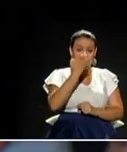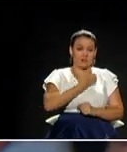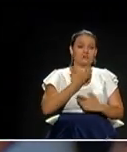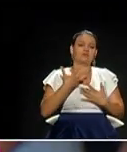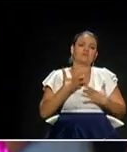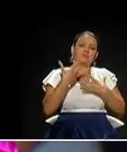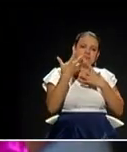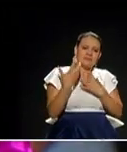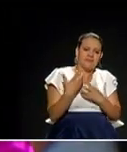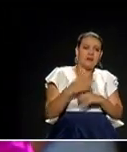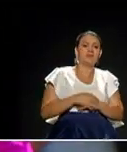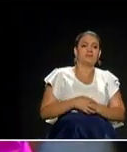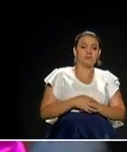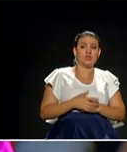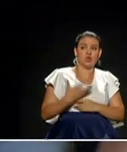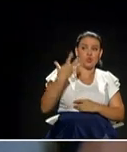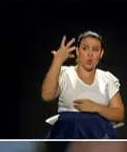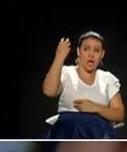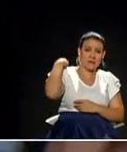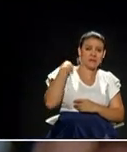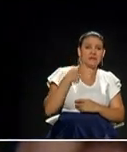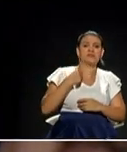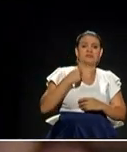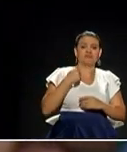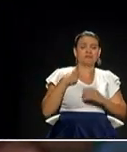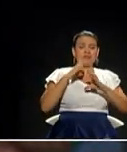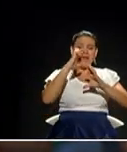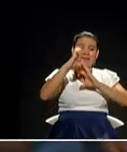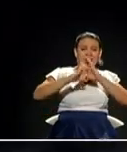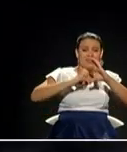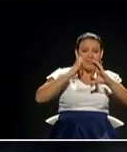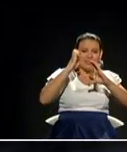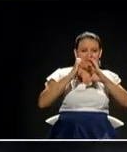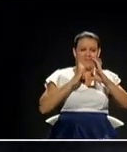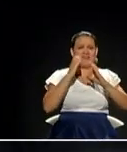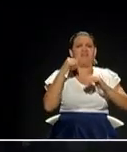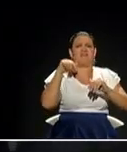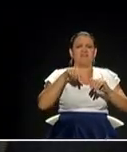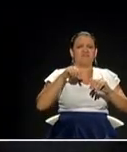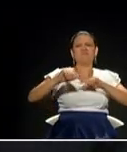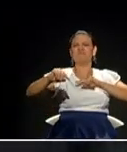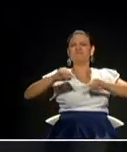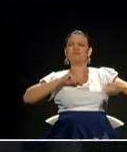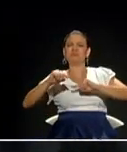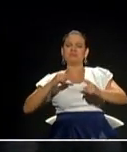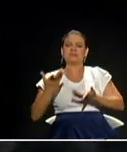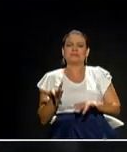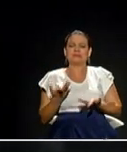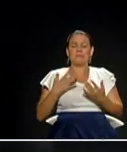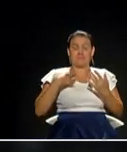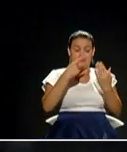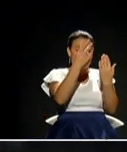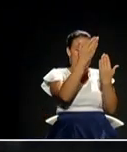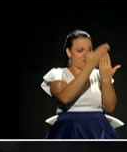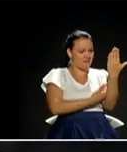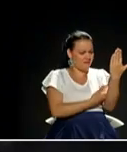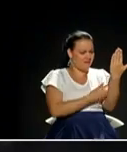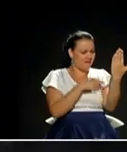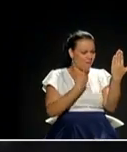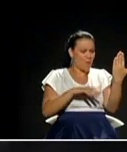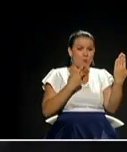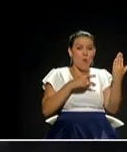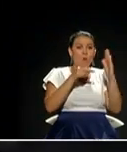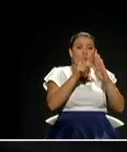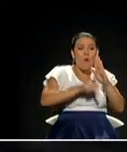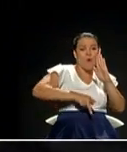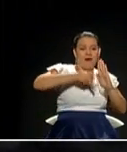fue edil miembro de una junta administradora local algo que me hace sentir muy orgulloso dentro de mi hoja de vida es haber sido soldado de la patria